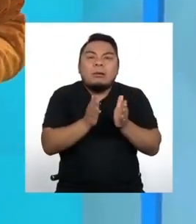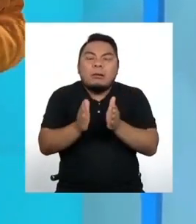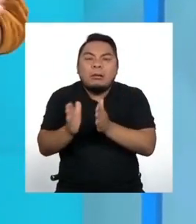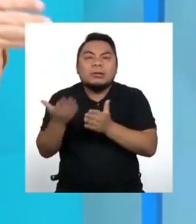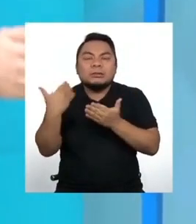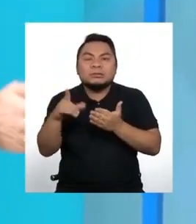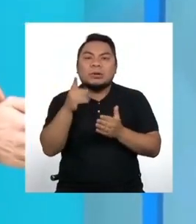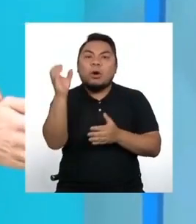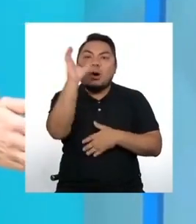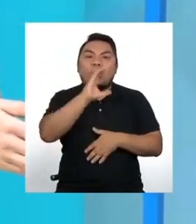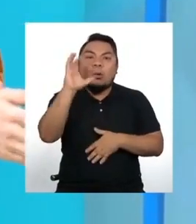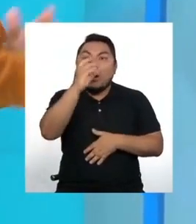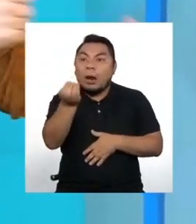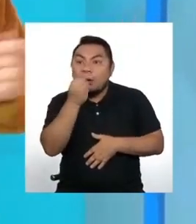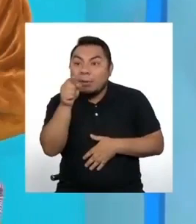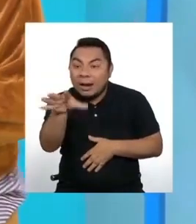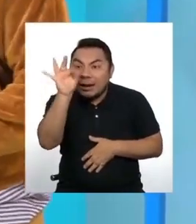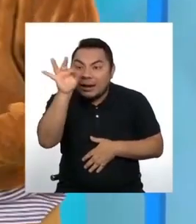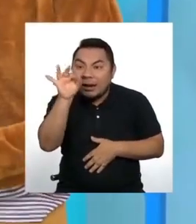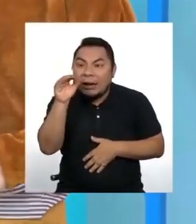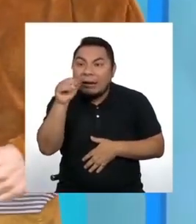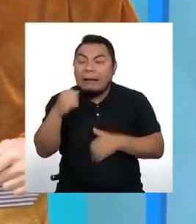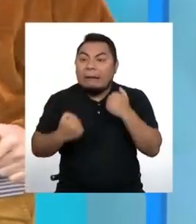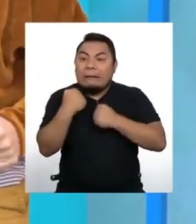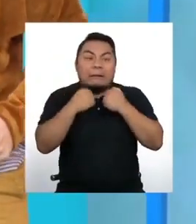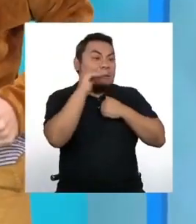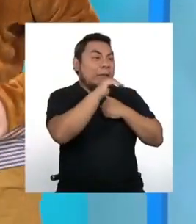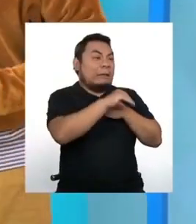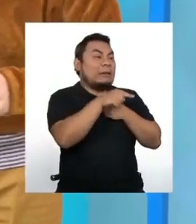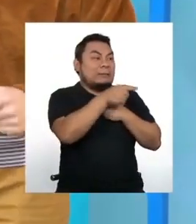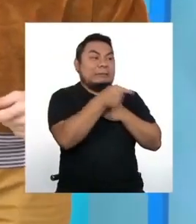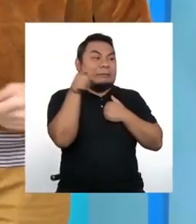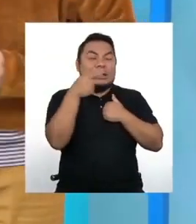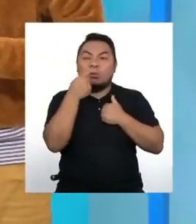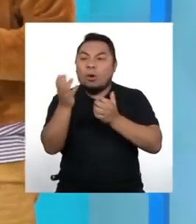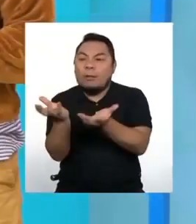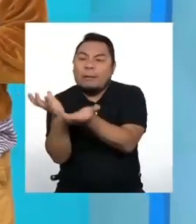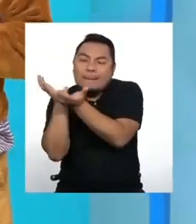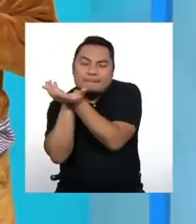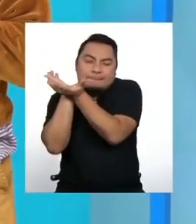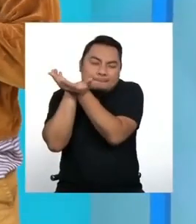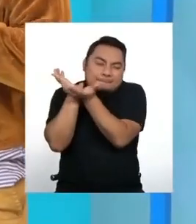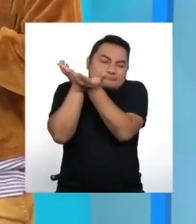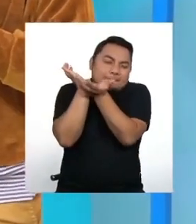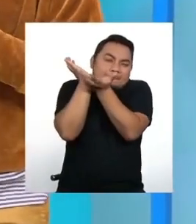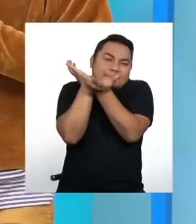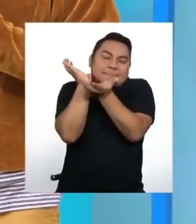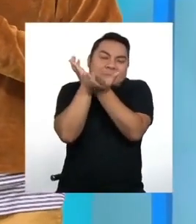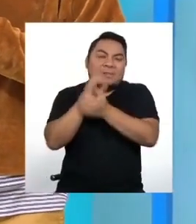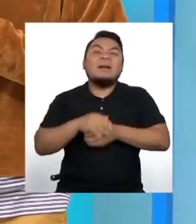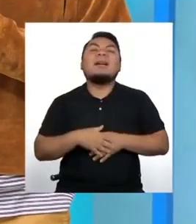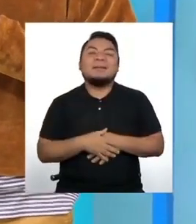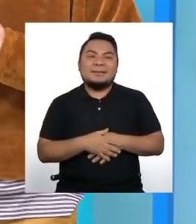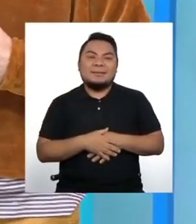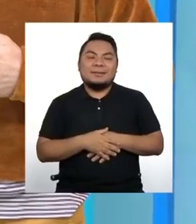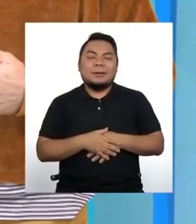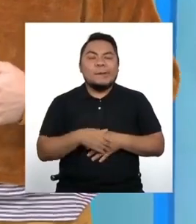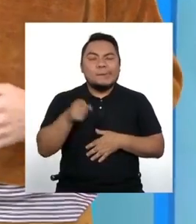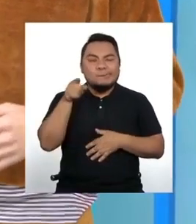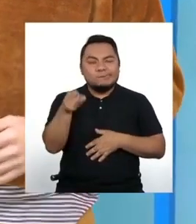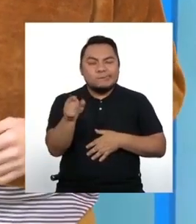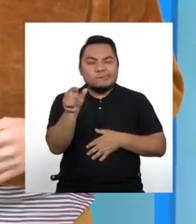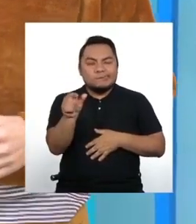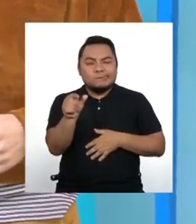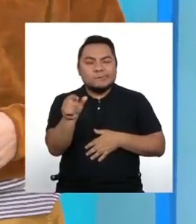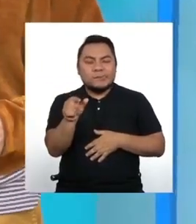dibujando en un cuaderno las cosas que me pasan y que quisiera recordar y compartir con ellos más adelante. ¡Ruf, ruf! ¡Qué